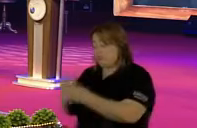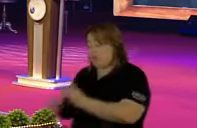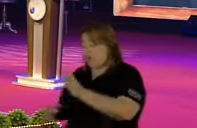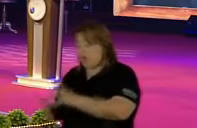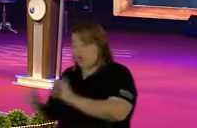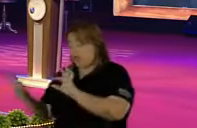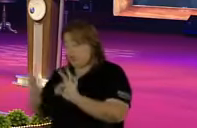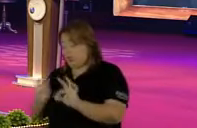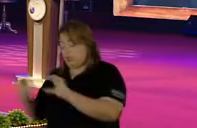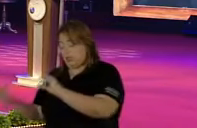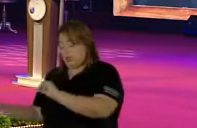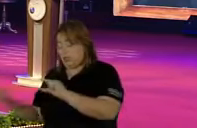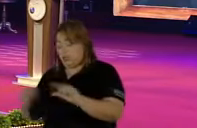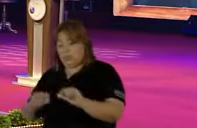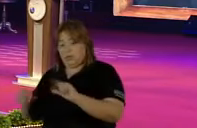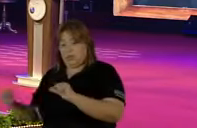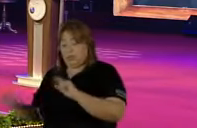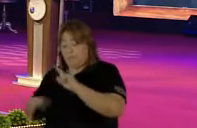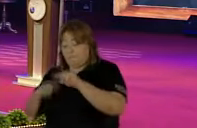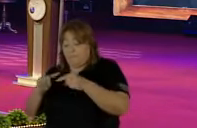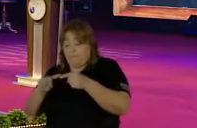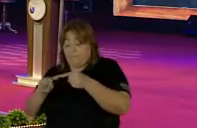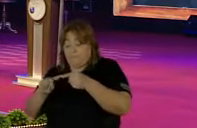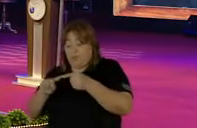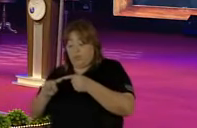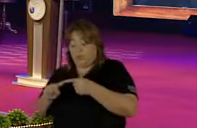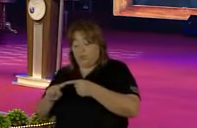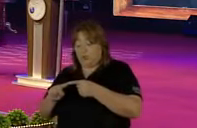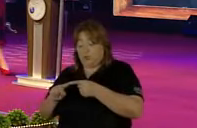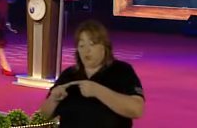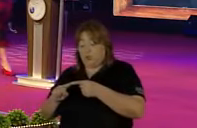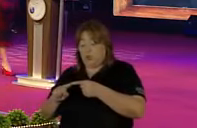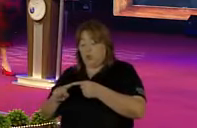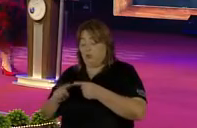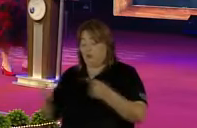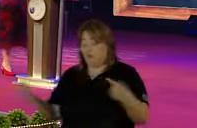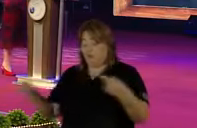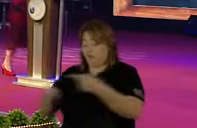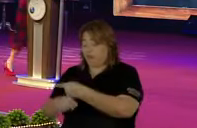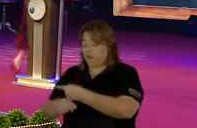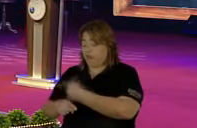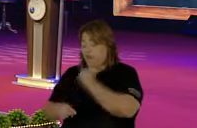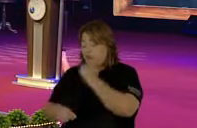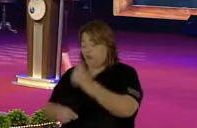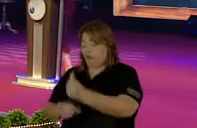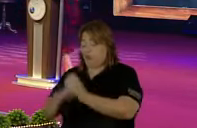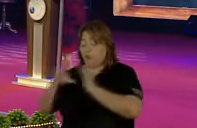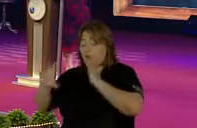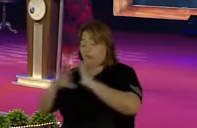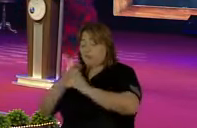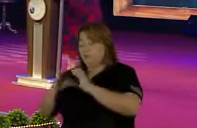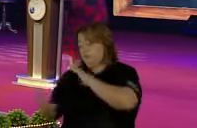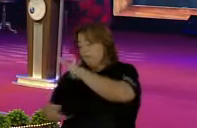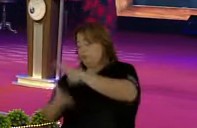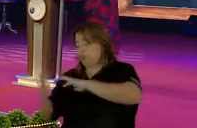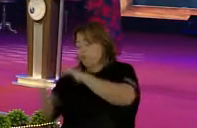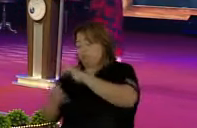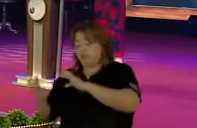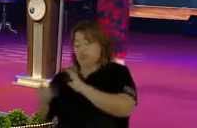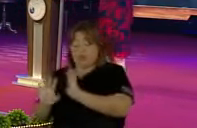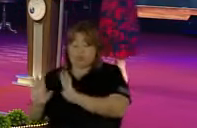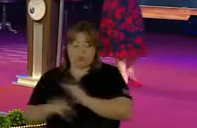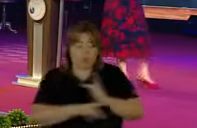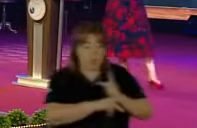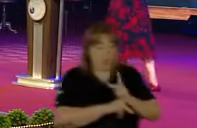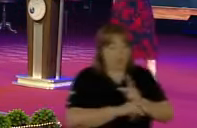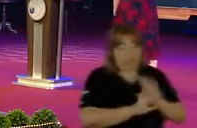discordia no permite que haya unidad de propósito. Así que cuídese siempre de los testigos falsos